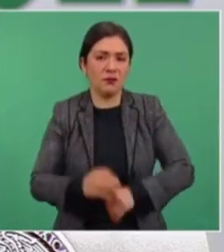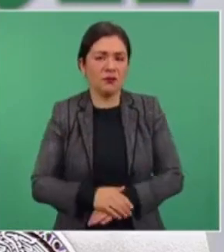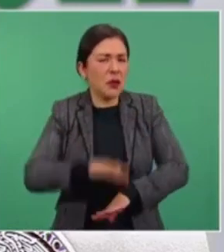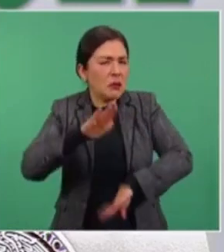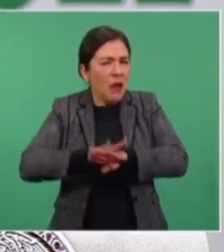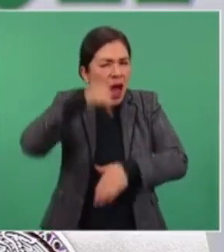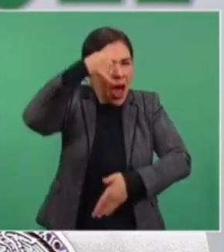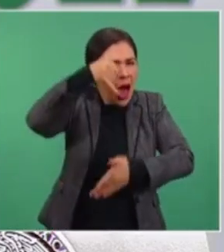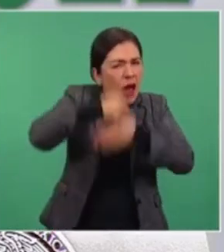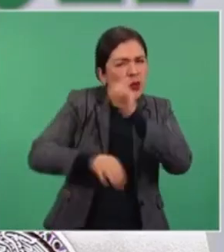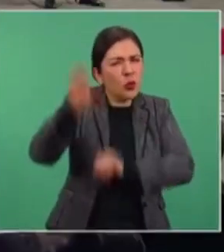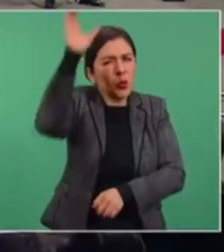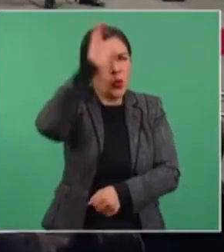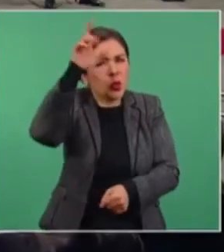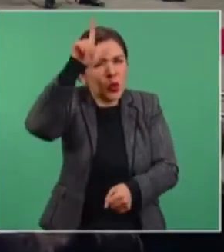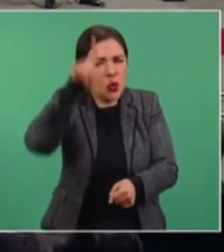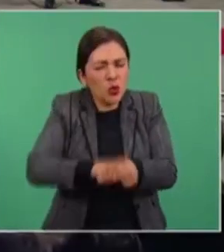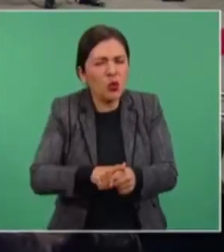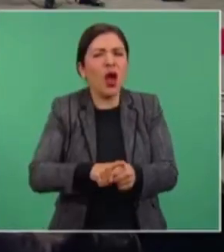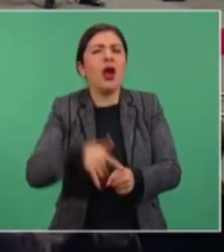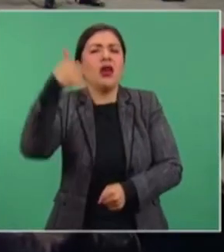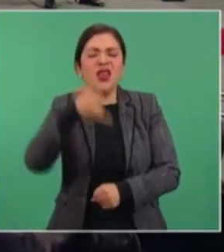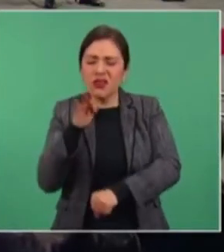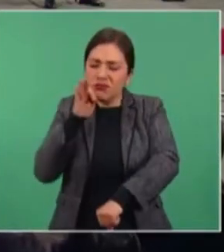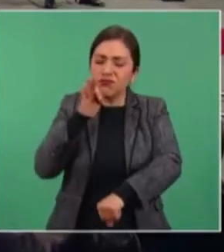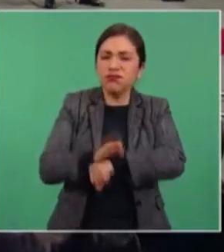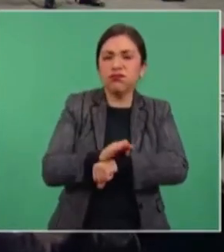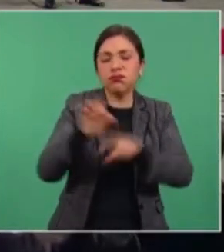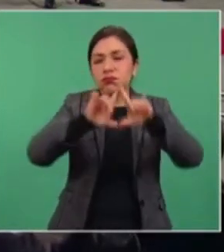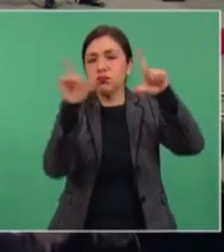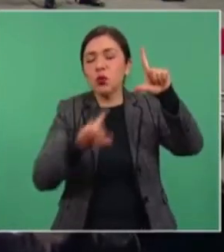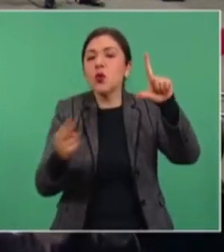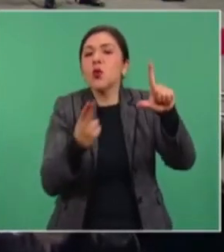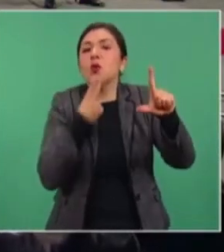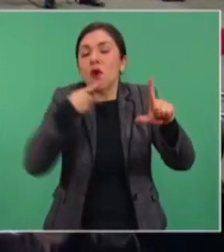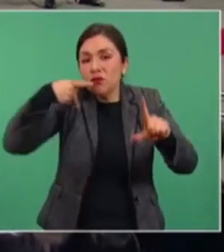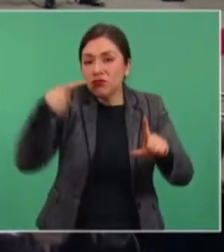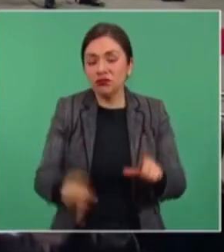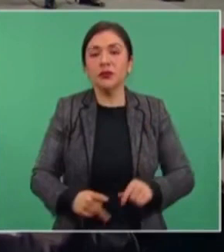incansable luchador en la defensa del patrimonio de la nación, en un